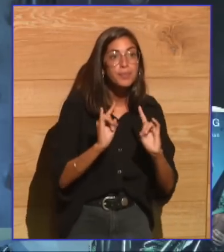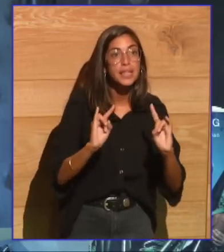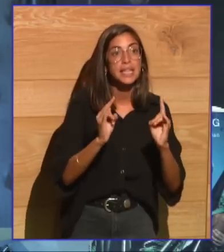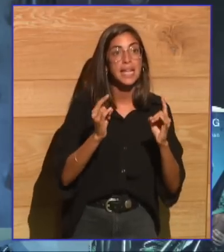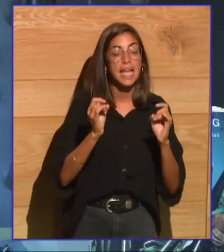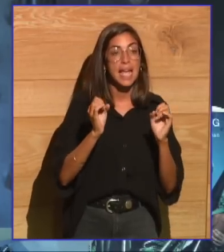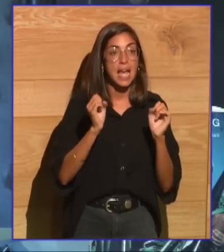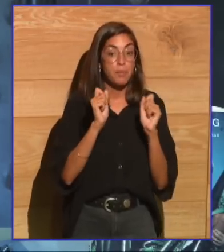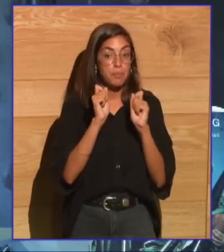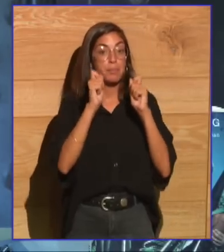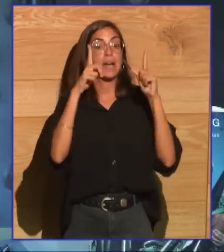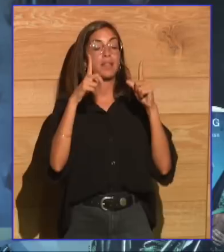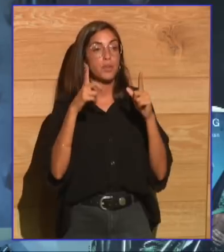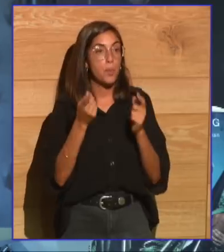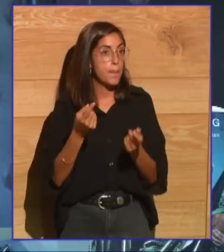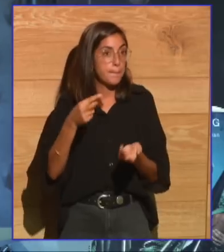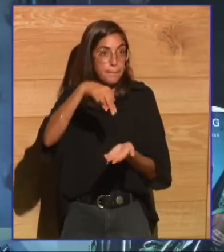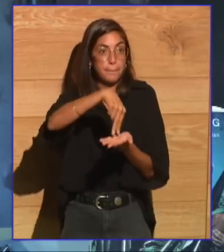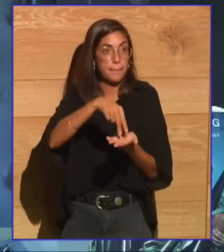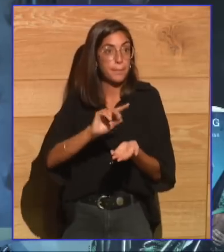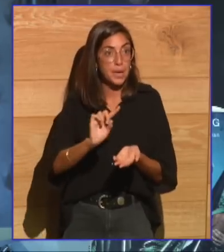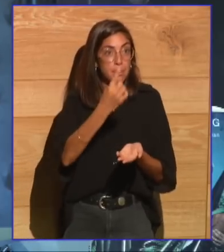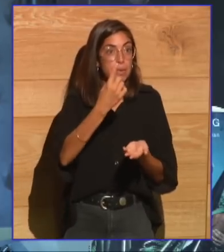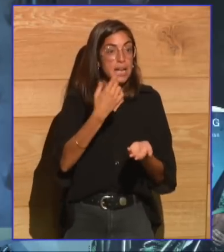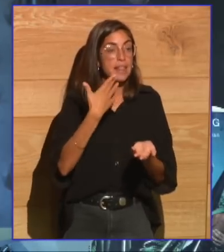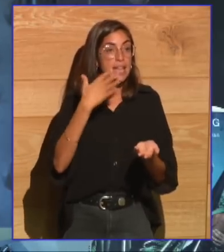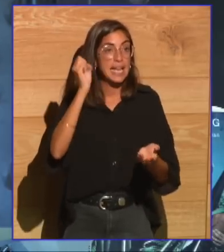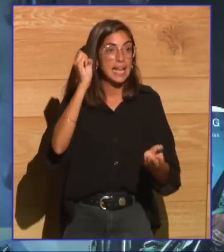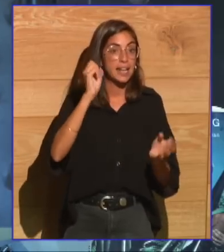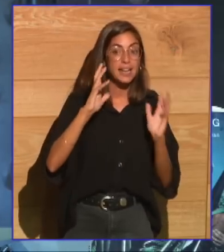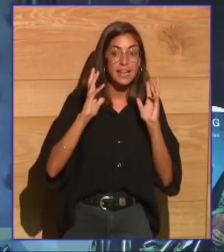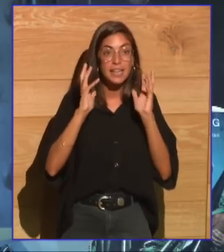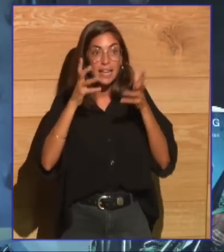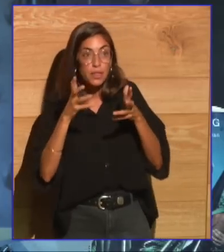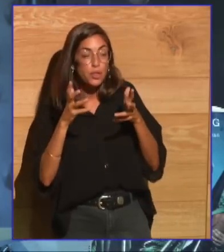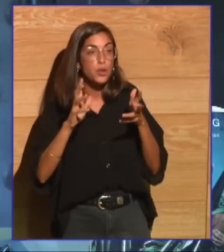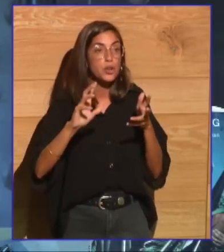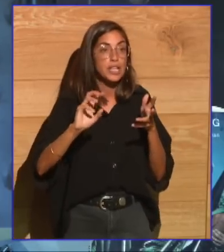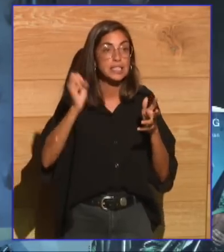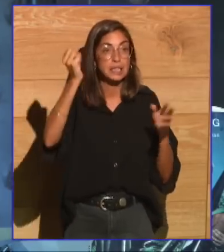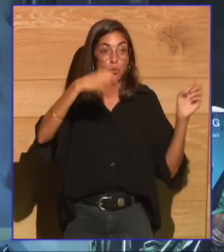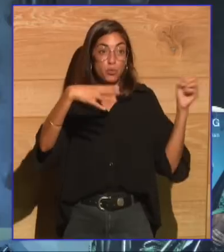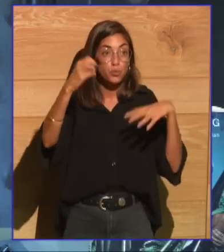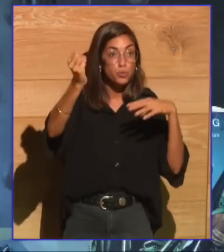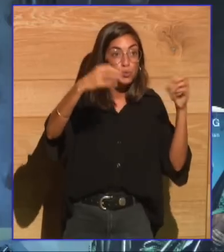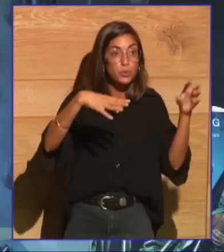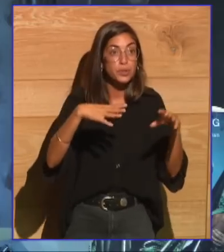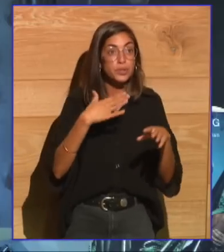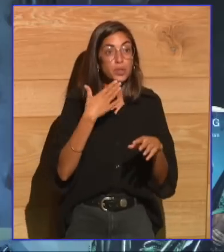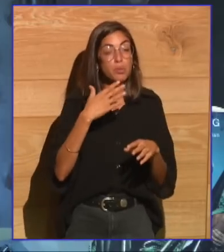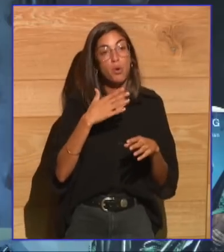con ese corte en el que monta múltiples reacciones de elliot seguidas con esa fuerza de lo que se llama